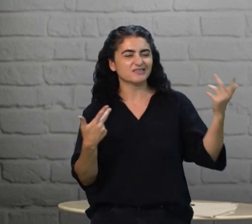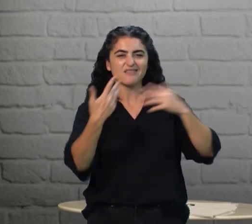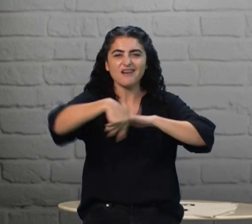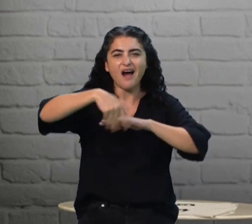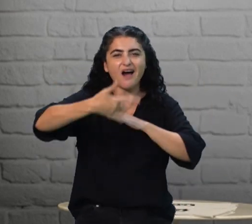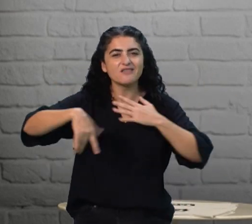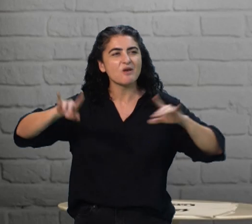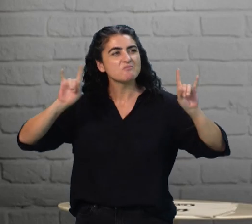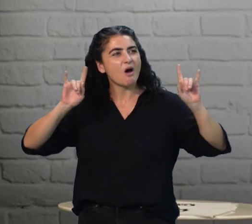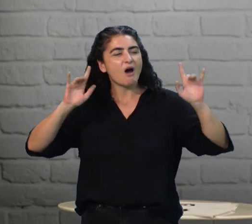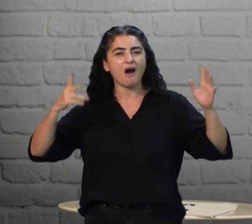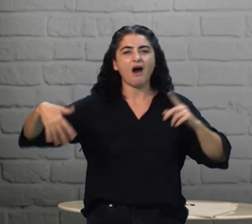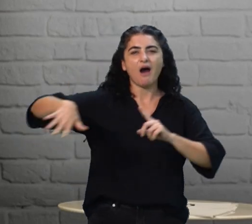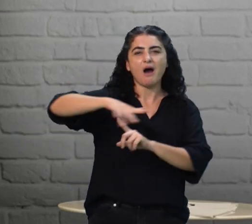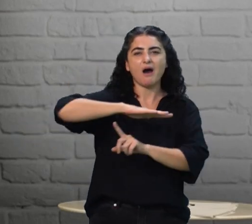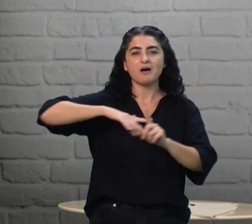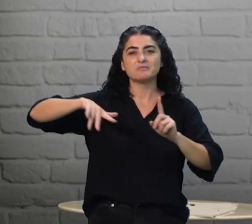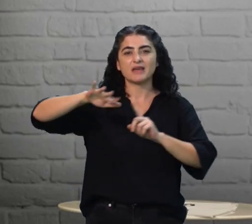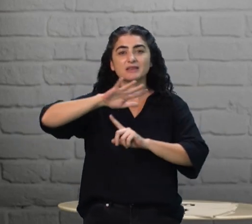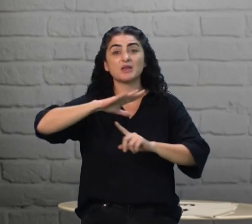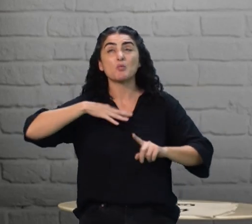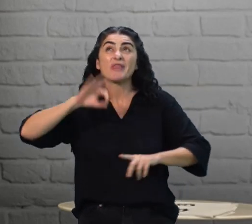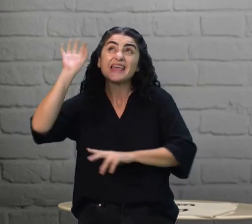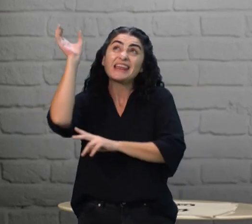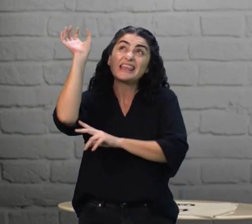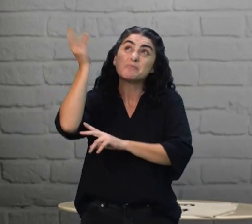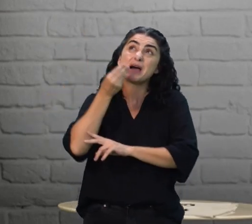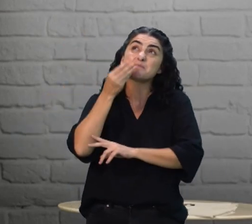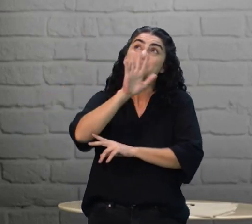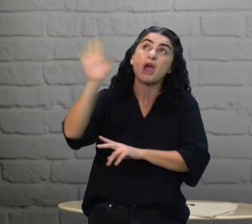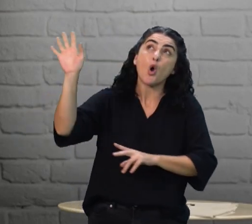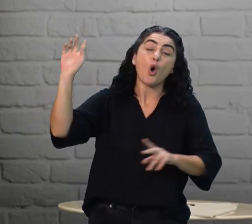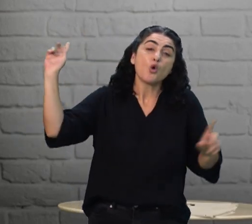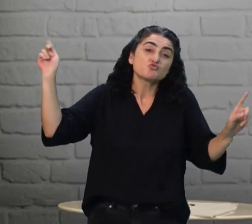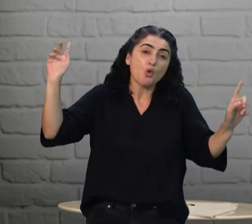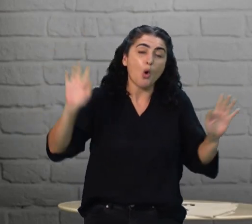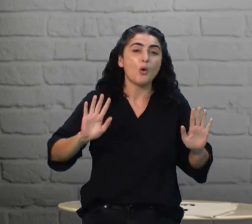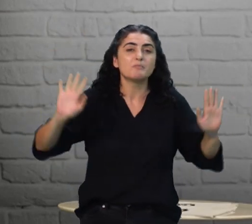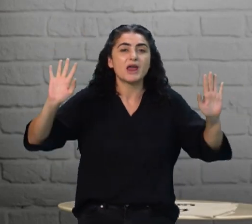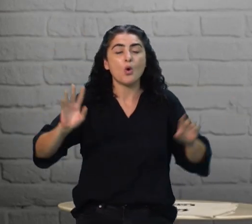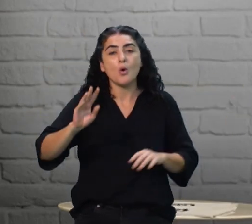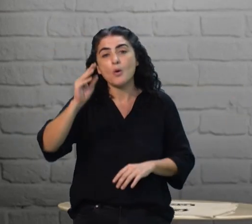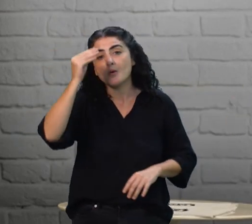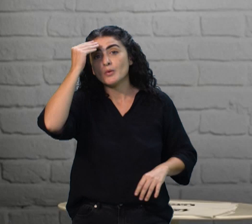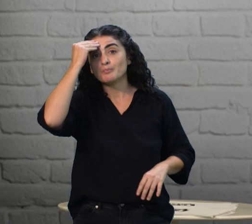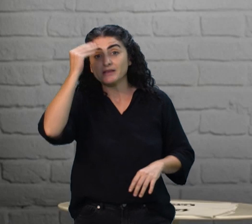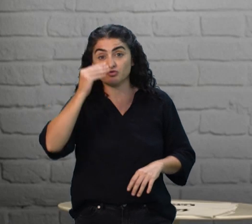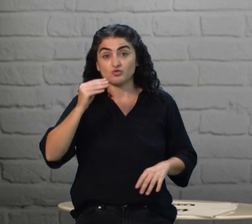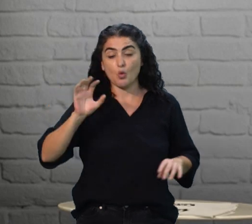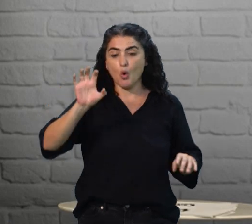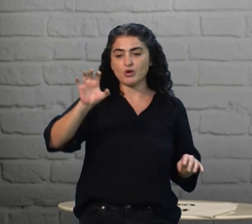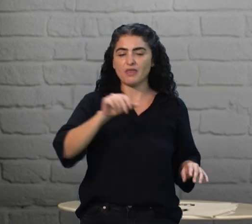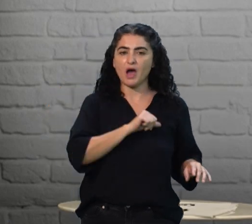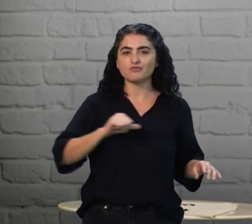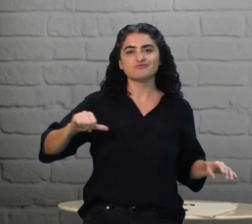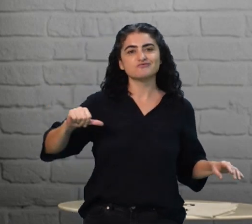y y quizás tampoco sea el mejor clima de La Rioja pero el mejor clima de España pero yo creo que que es una comunidad Que